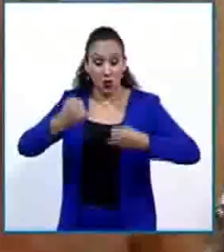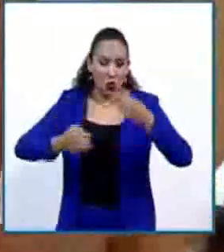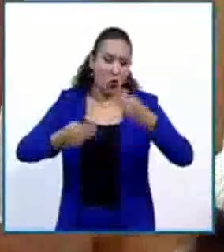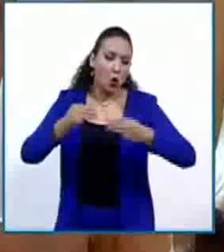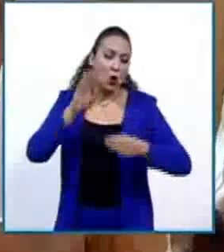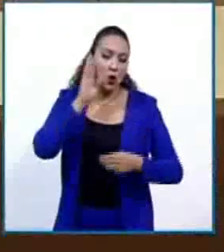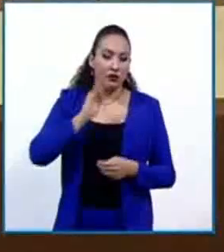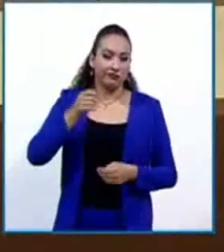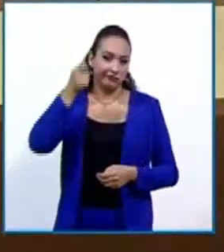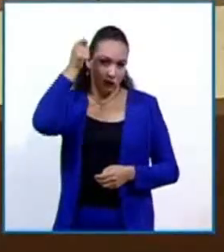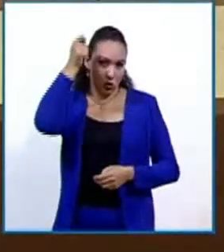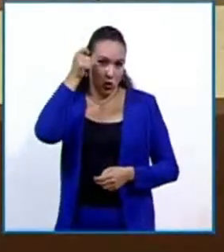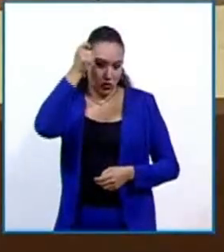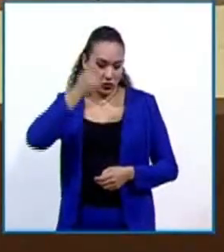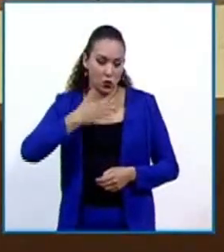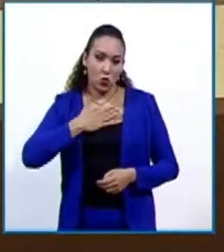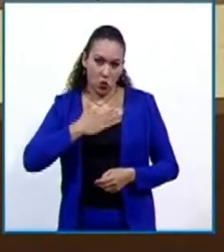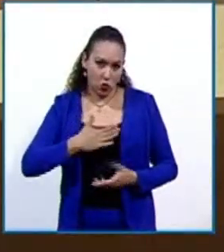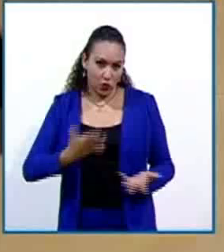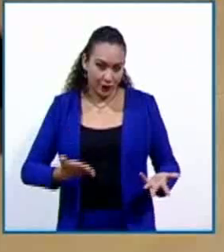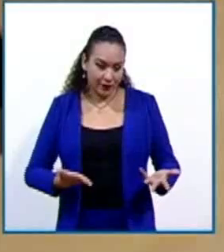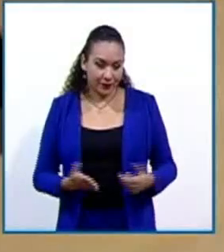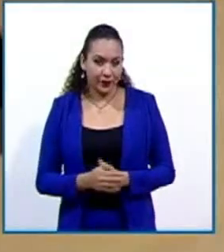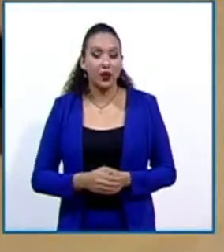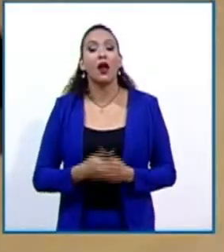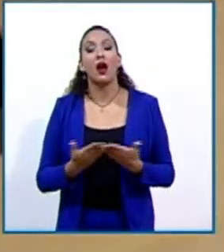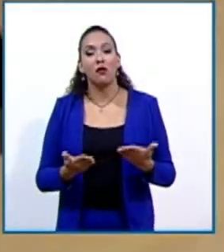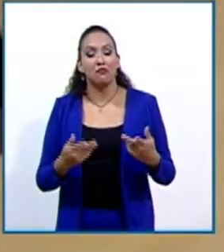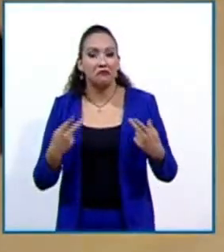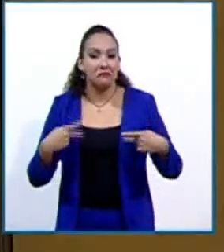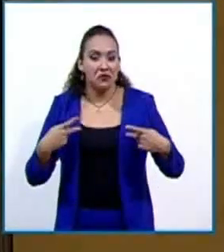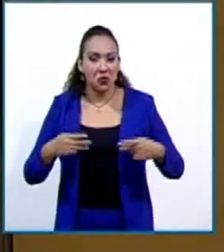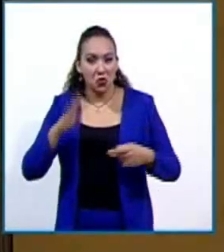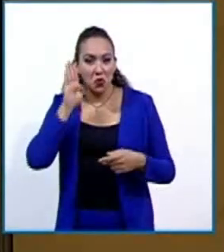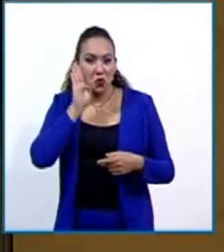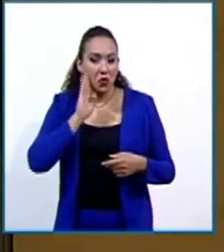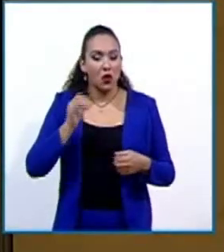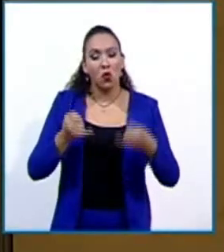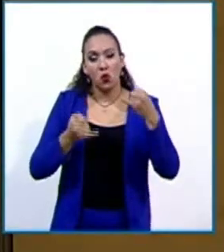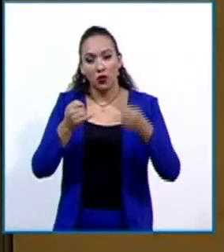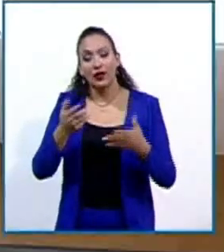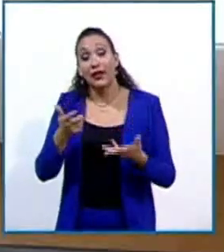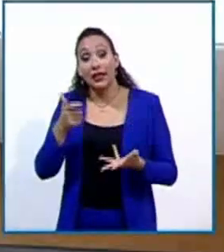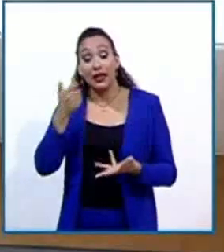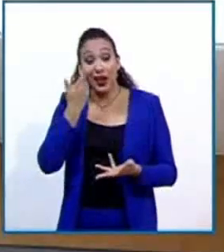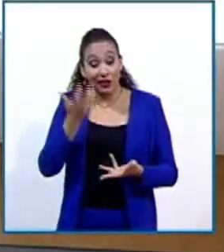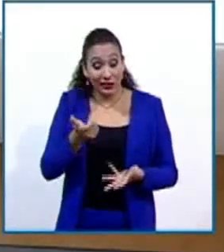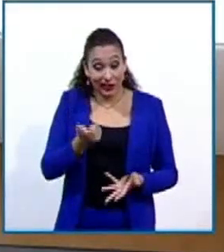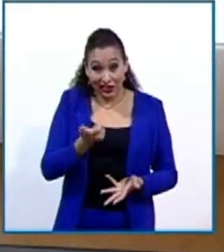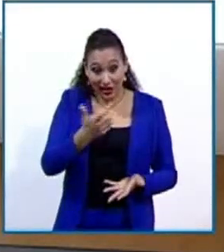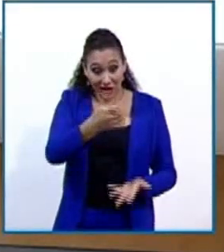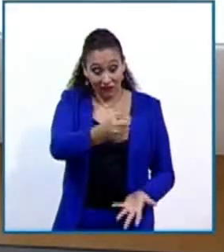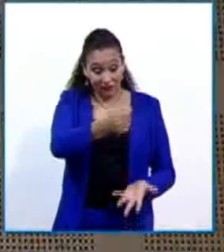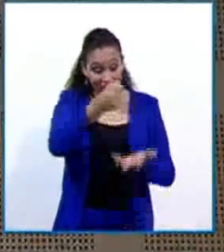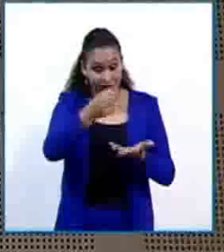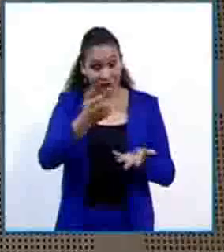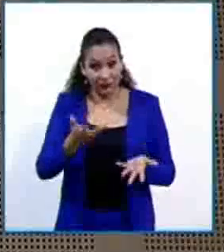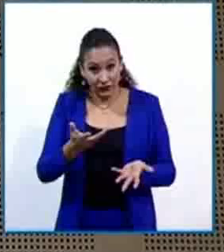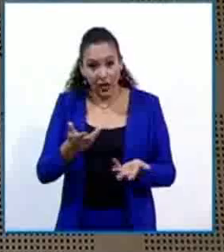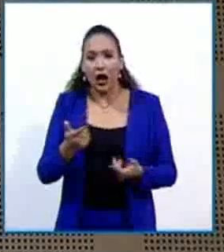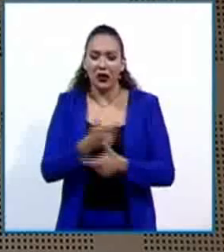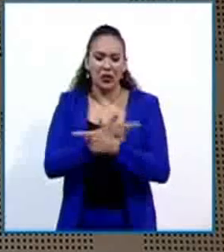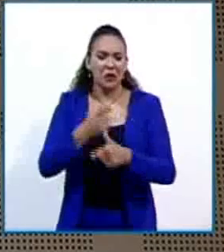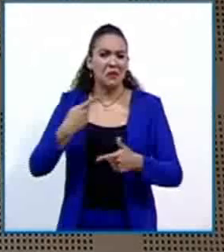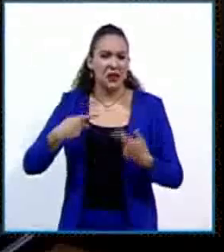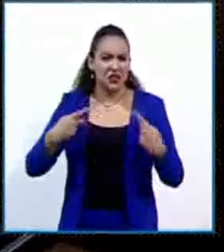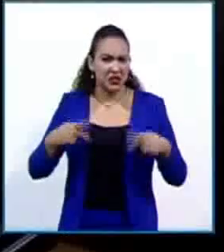juzgadoras, precisando que el derecho de los juzgadores a solicitar su retiro voluntario será en todo momento potestativo y libre.